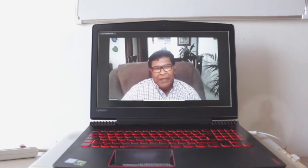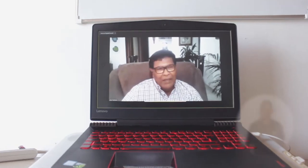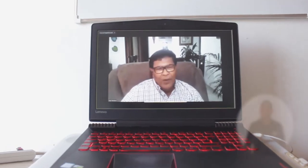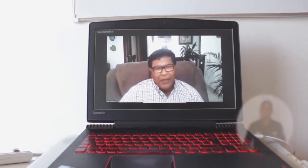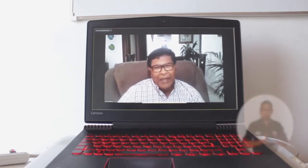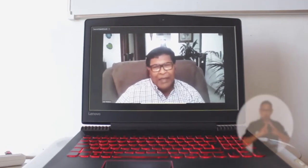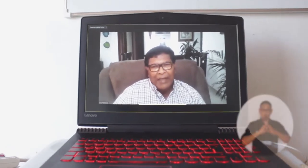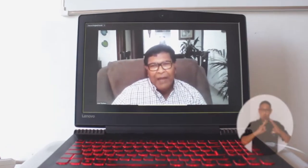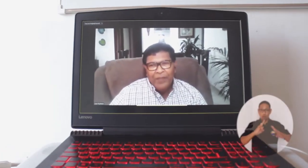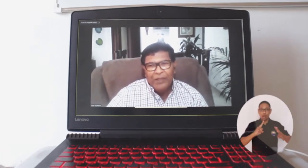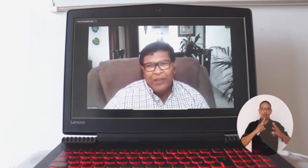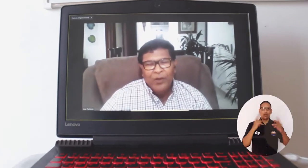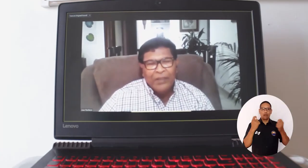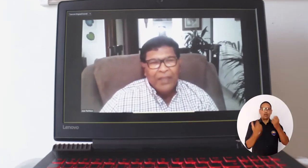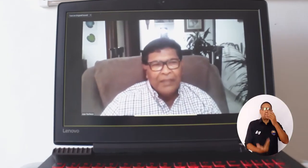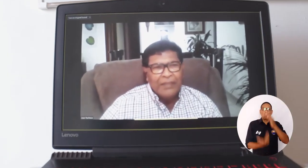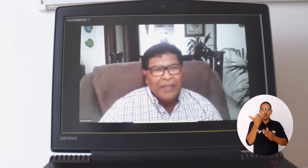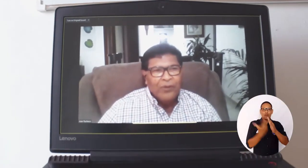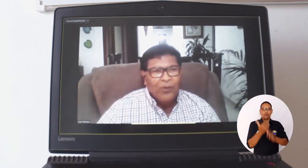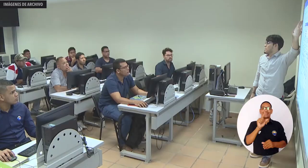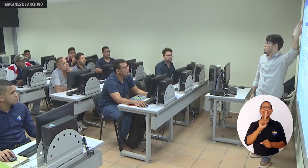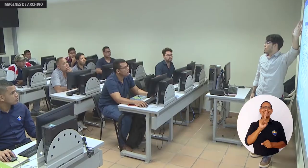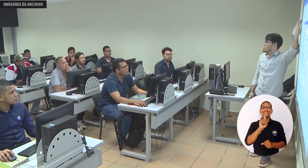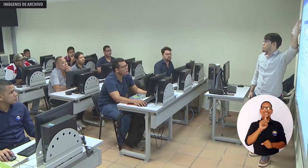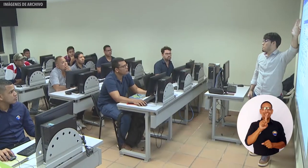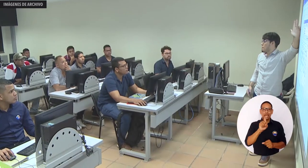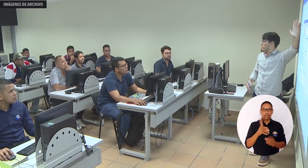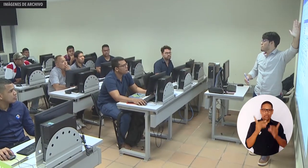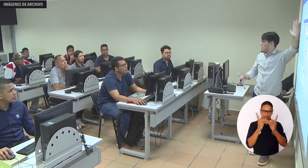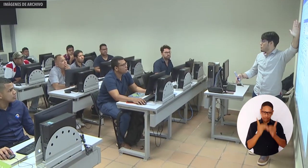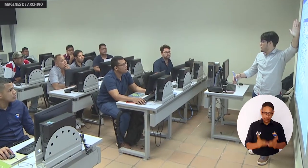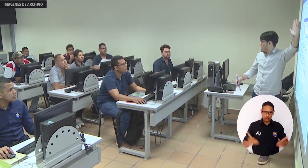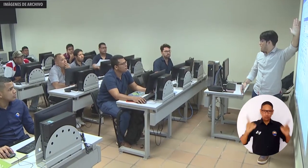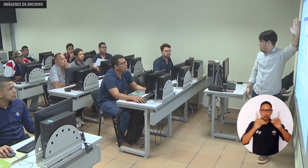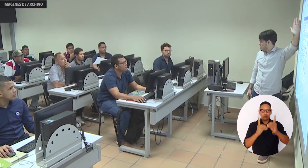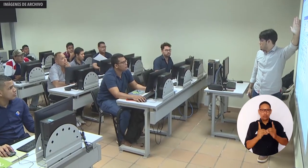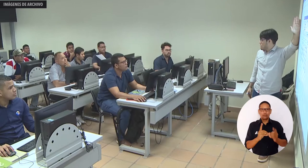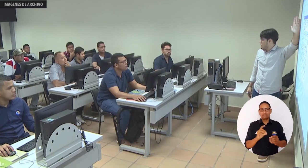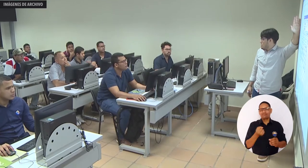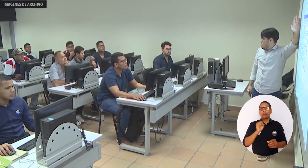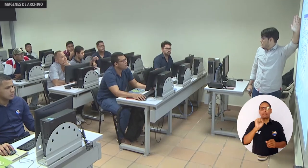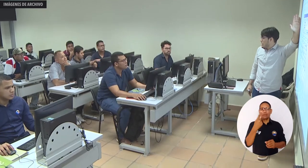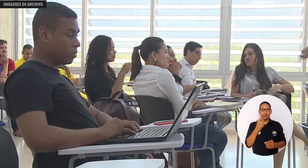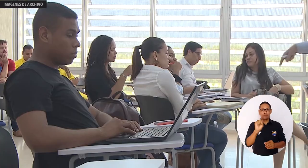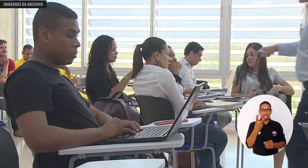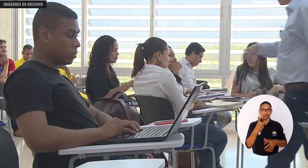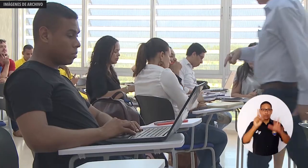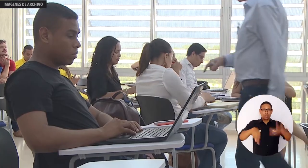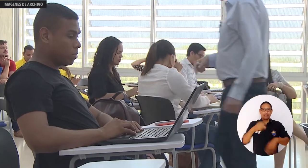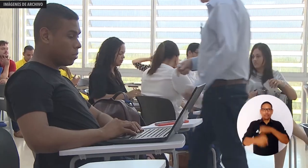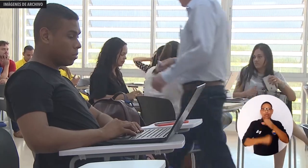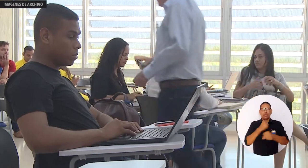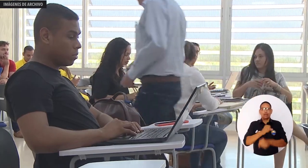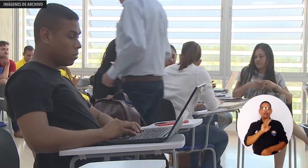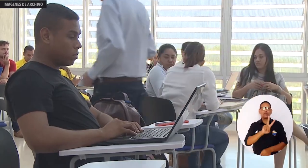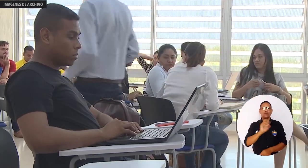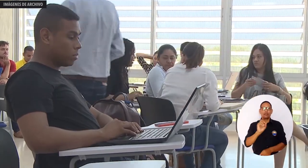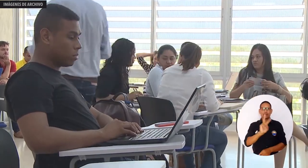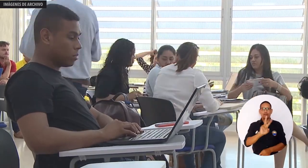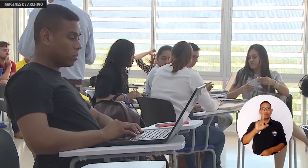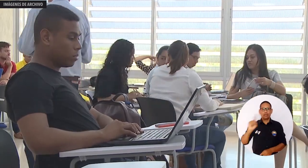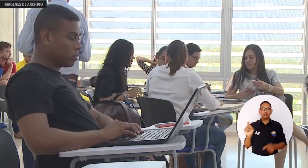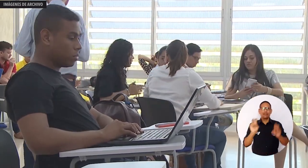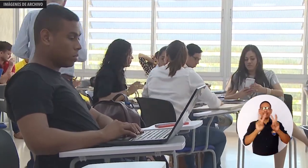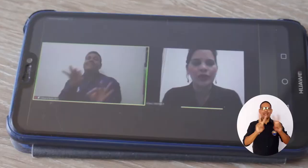La Universidad de Magdalena realizó el lanzamiento de seis nuevas cohortes de diplomados para el primer y segundo periodo de 2021 sobre